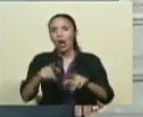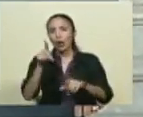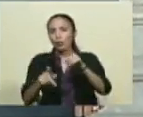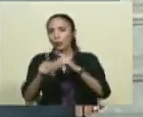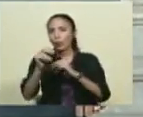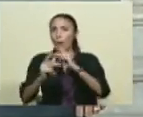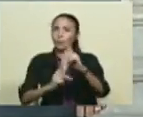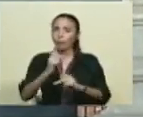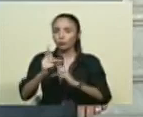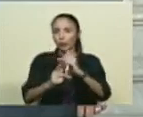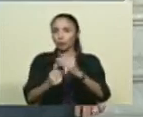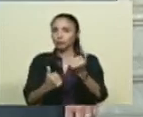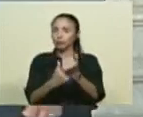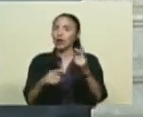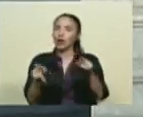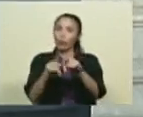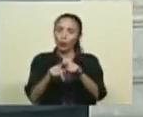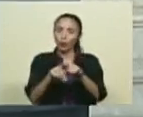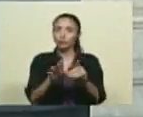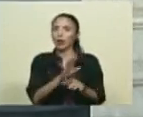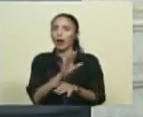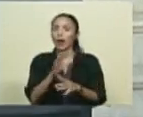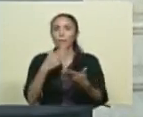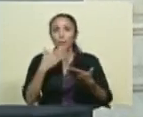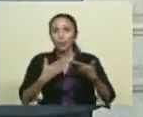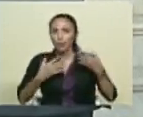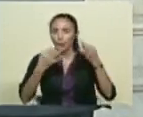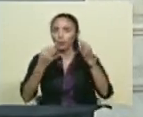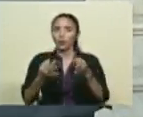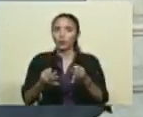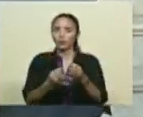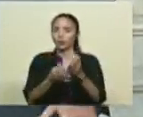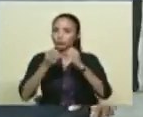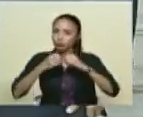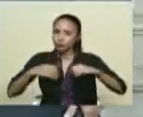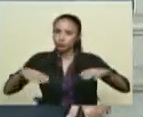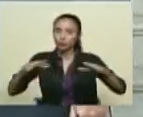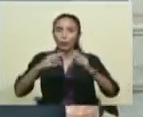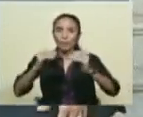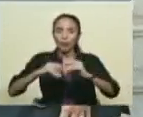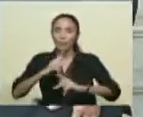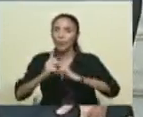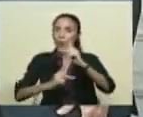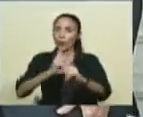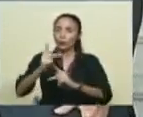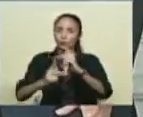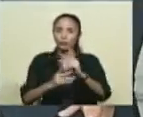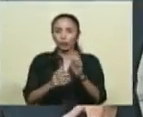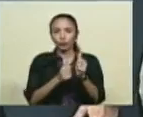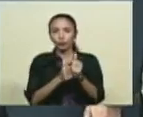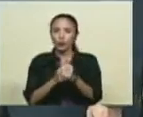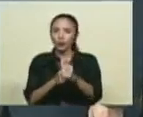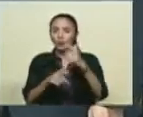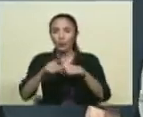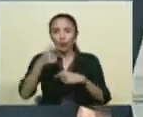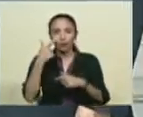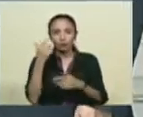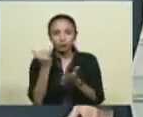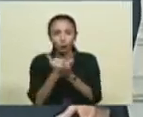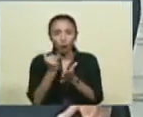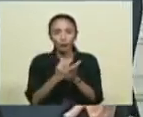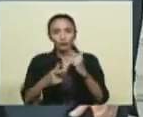productores. Incluso también ha dicho que propuso a los socios ampliar los mecanismos del comité de seguimiento para avanzar